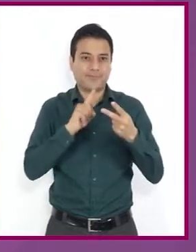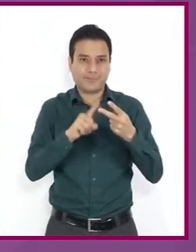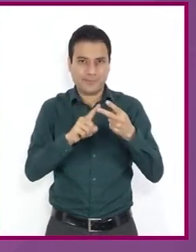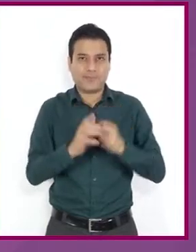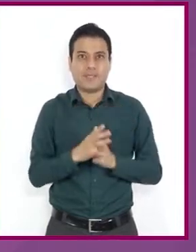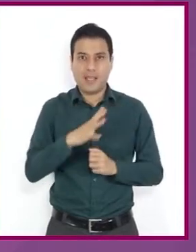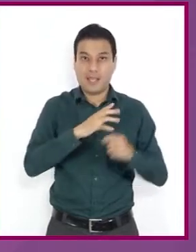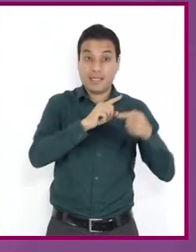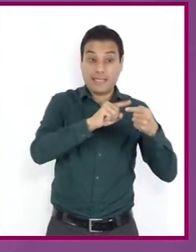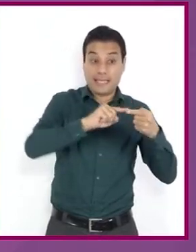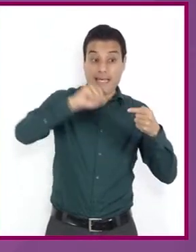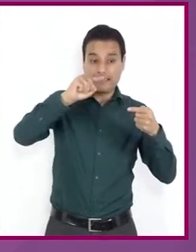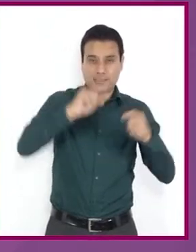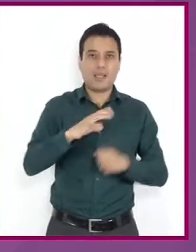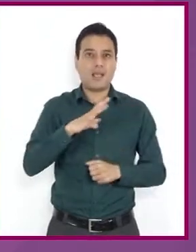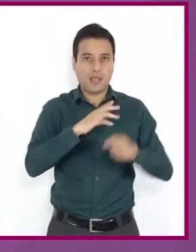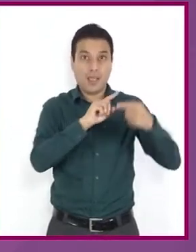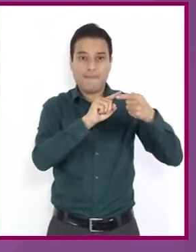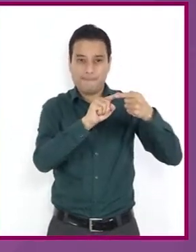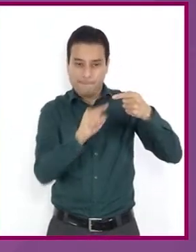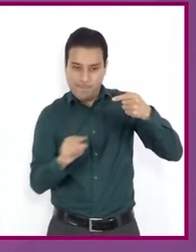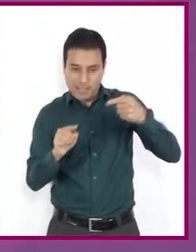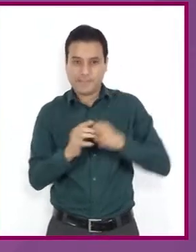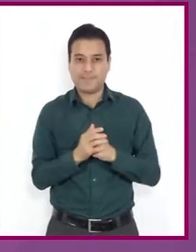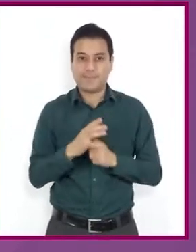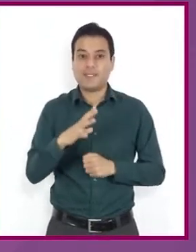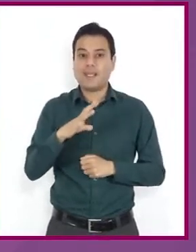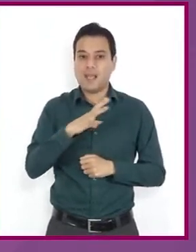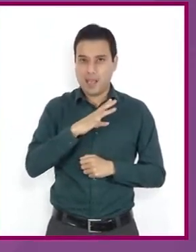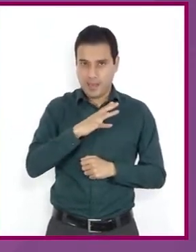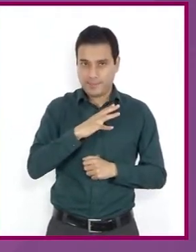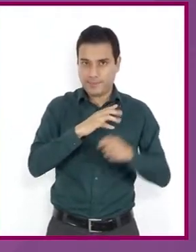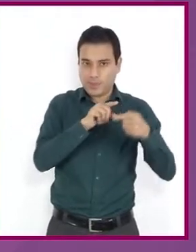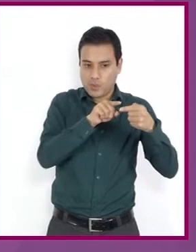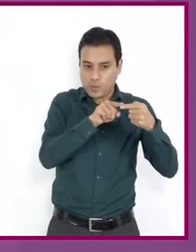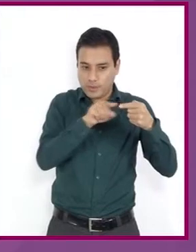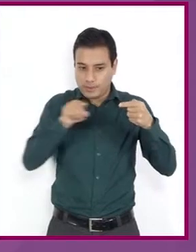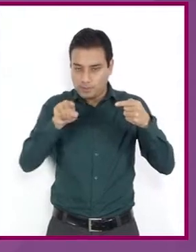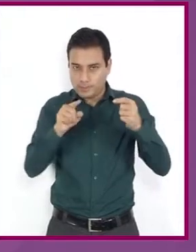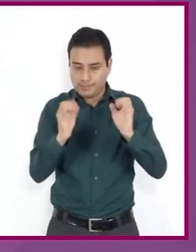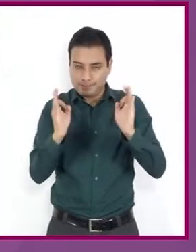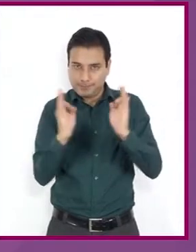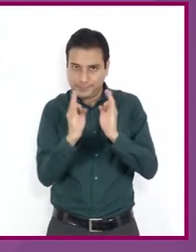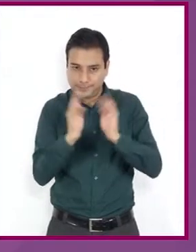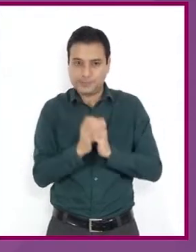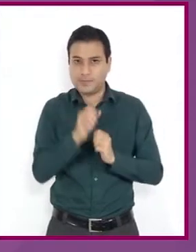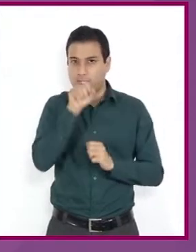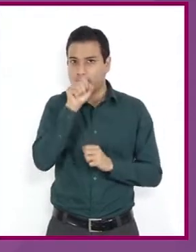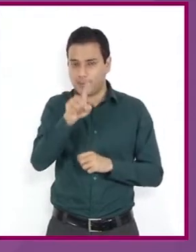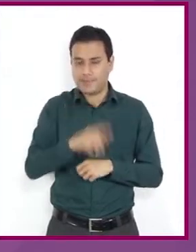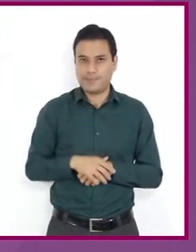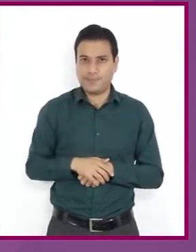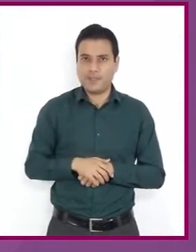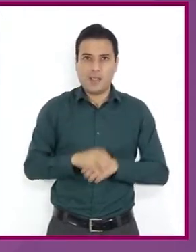valles, amplitud, longitud de onda, frecuencia y